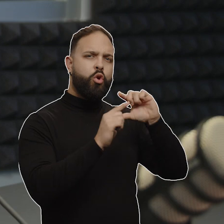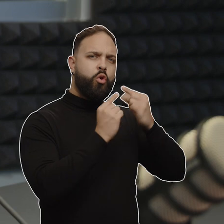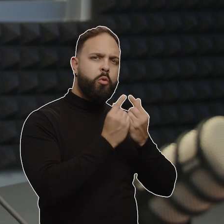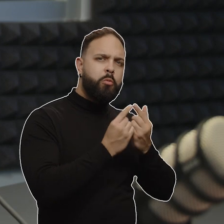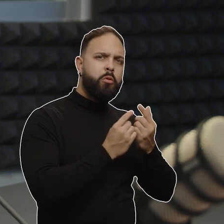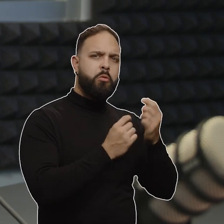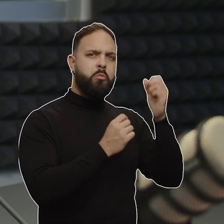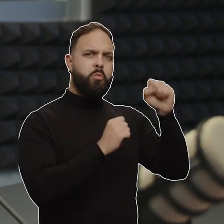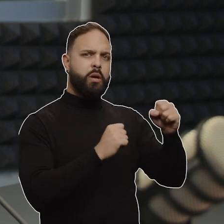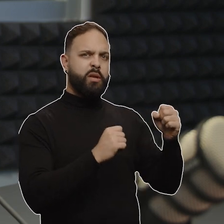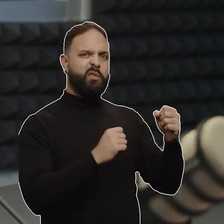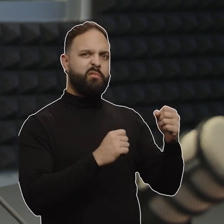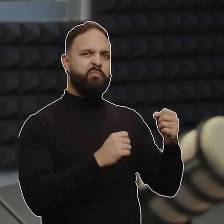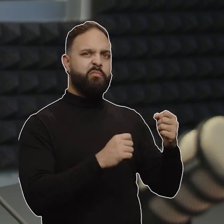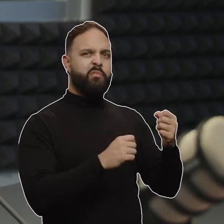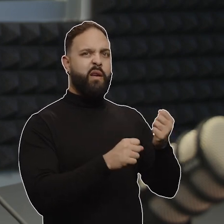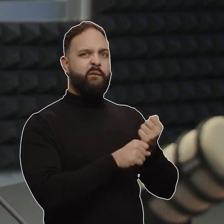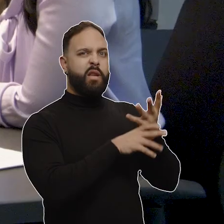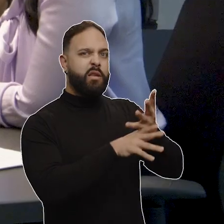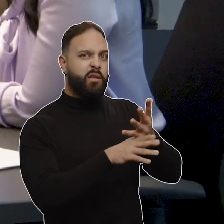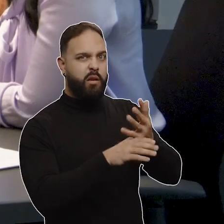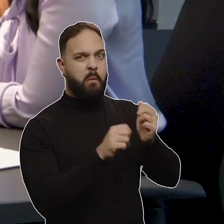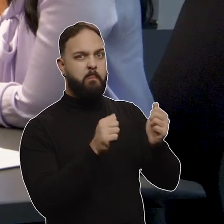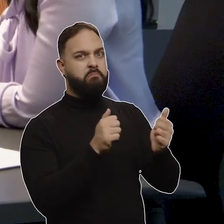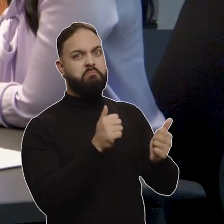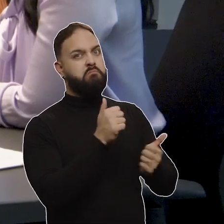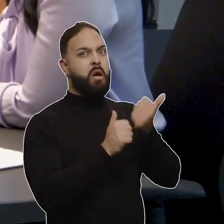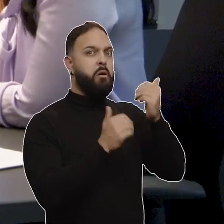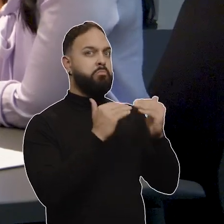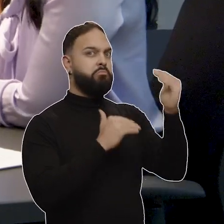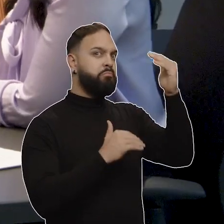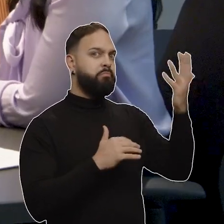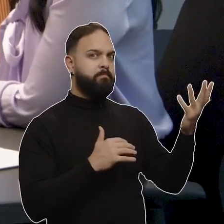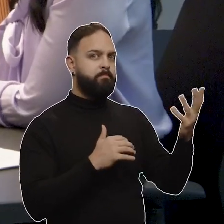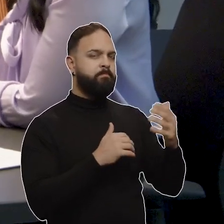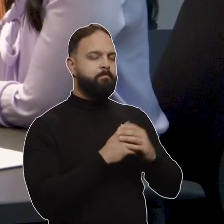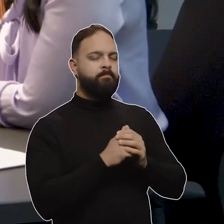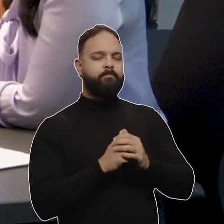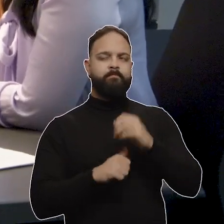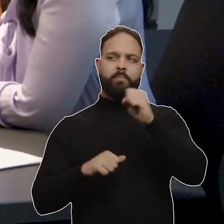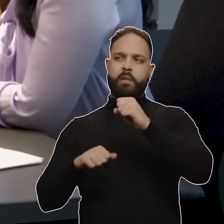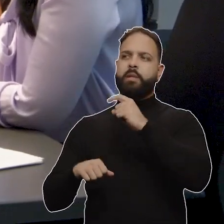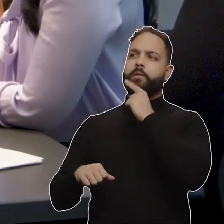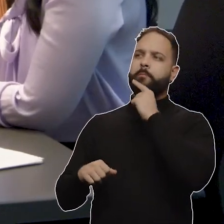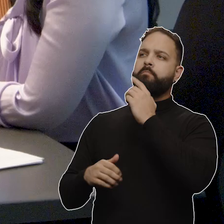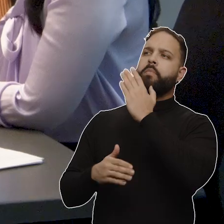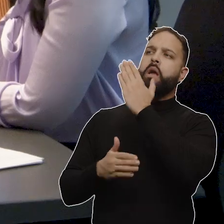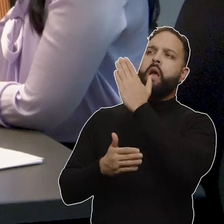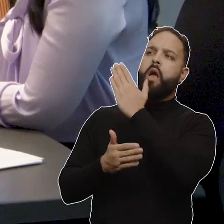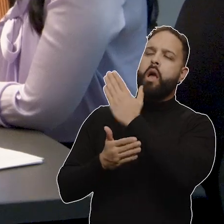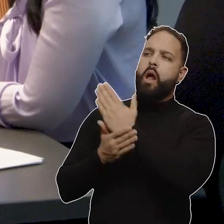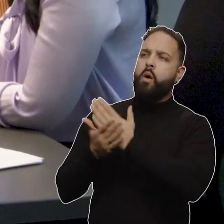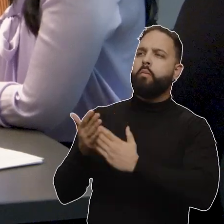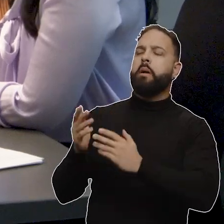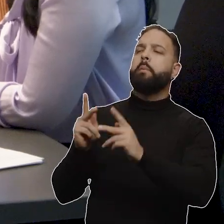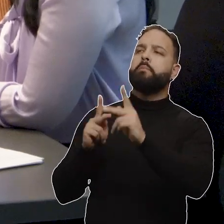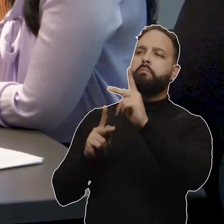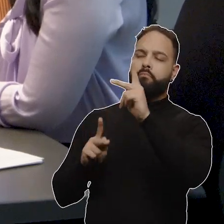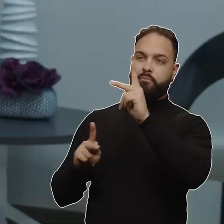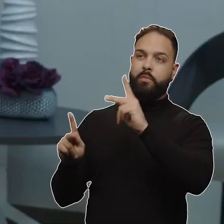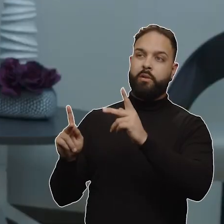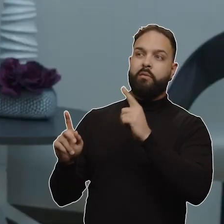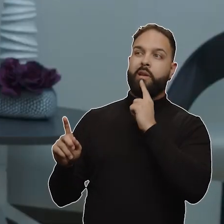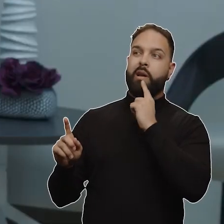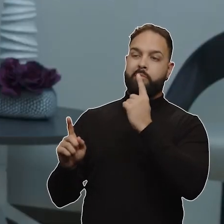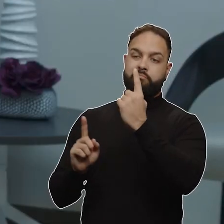vez están más propensos o son más vulnerables a sufrir este tipo de violencia? Ciertamente, si bien es cierto que la violencia